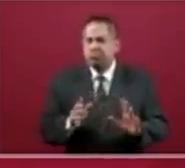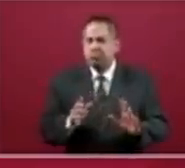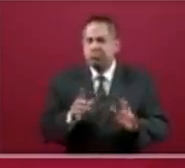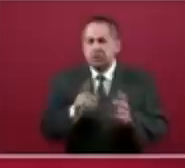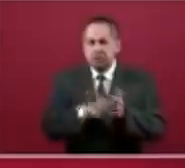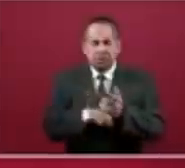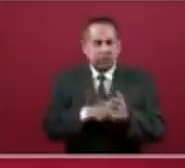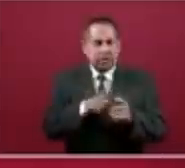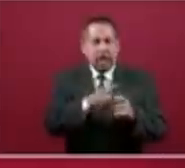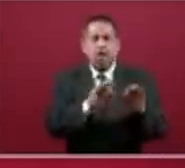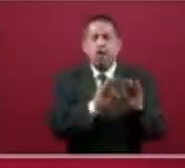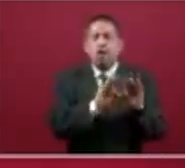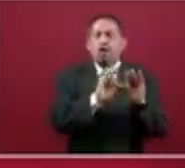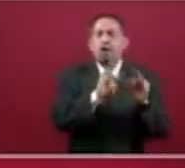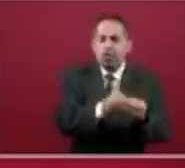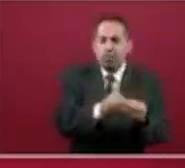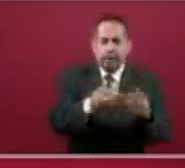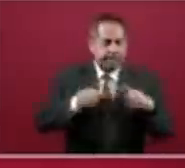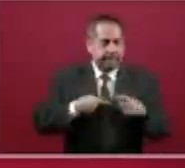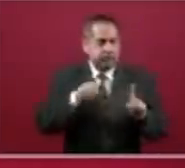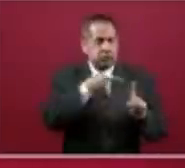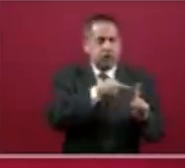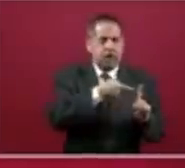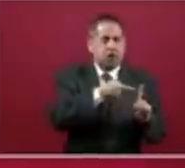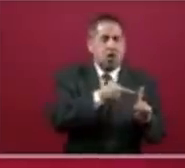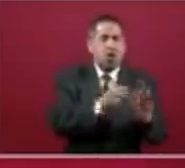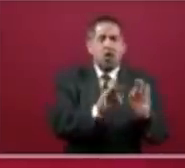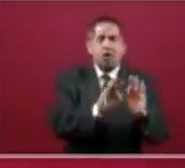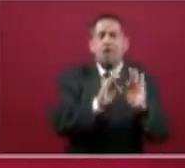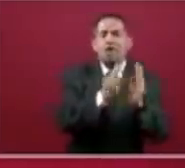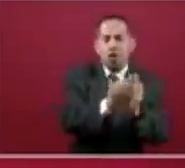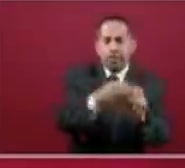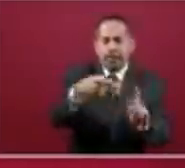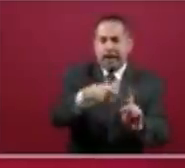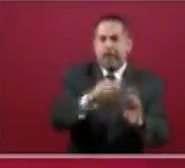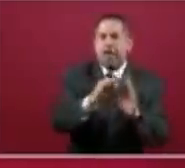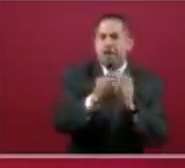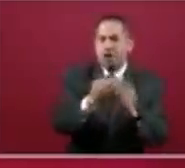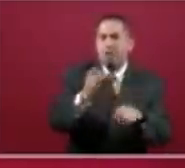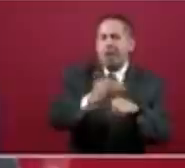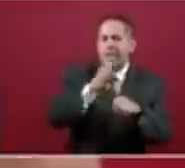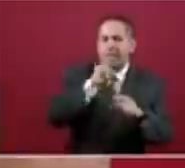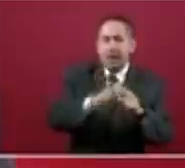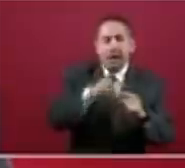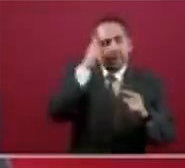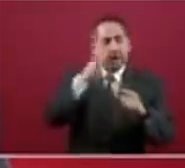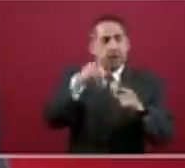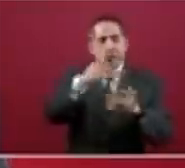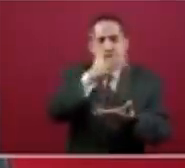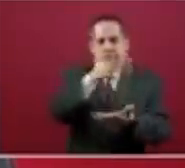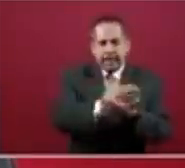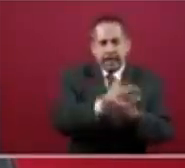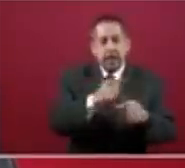al régimen más que a las personas, para que no se repita.